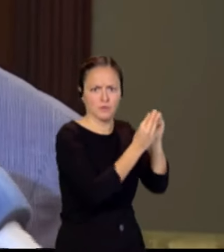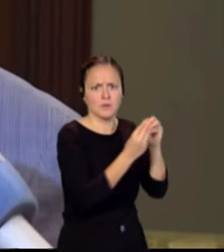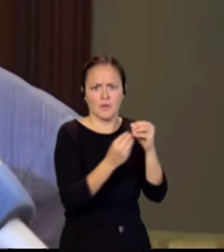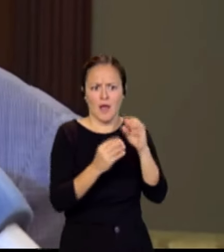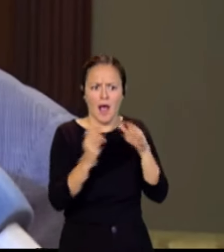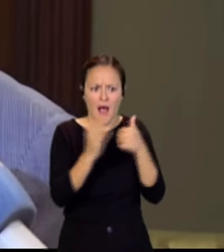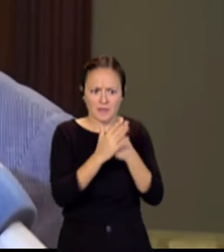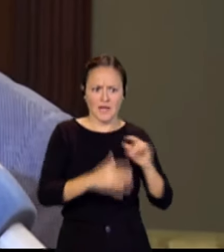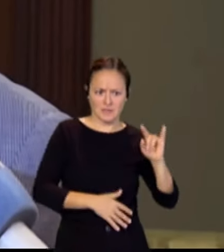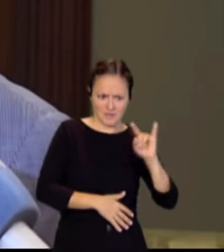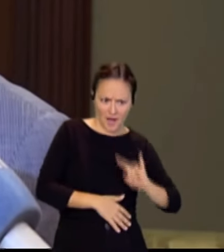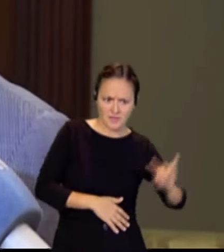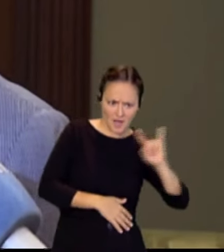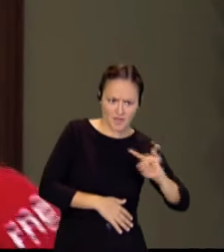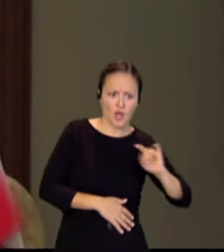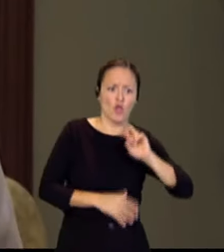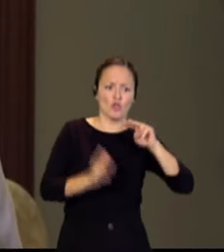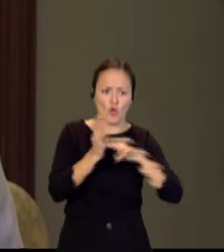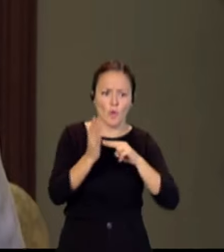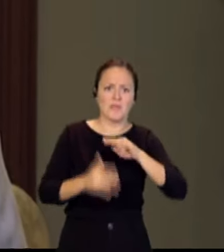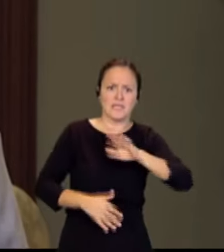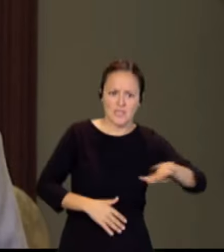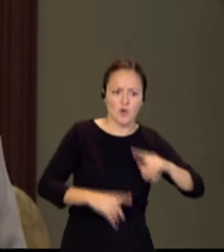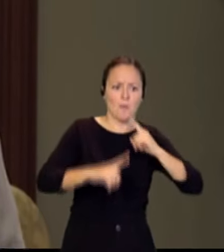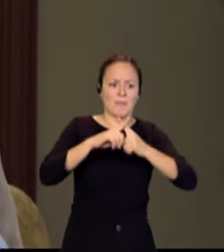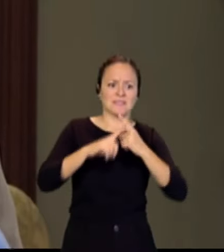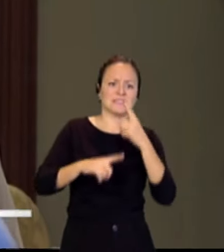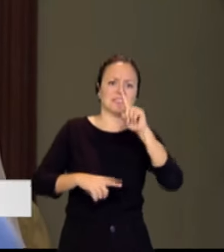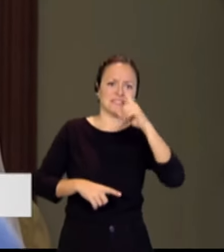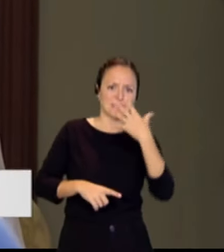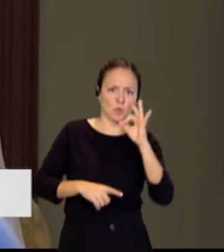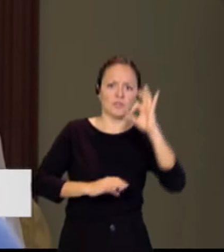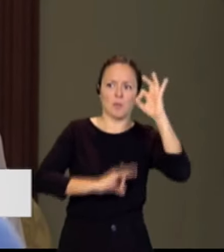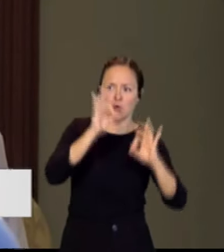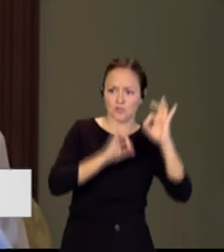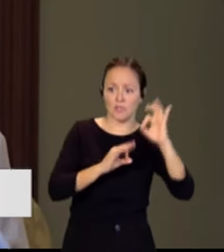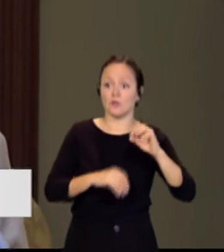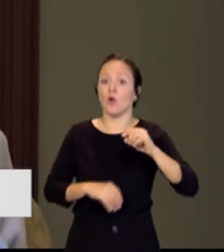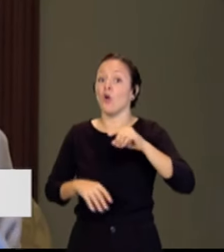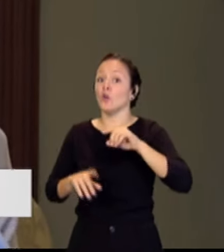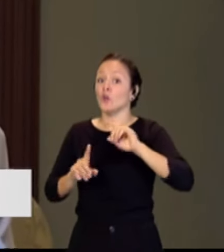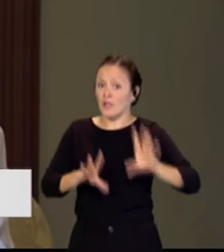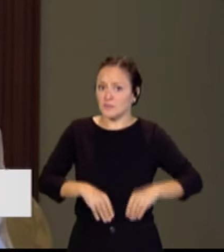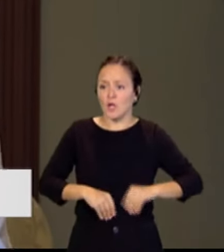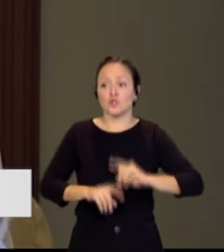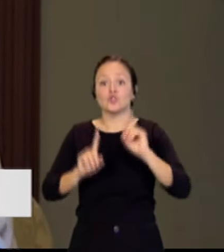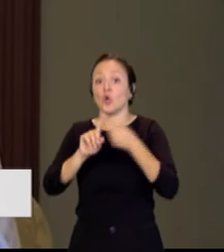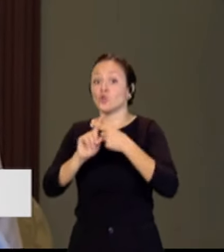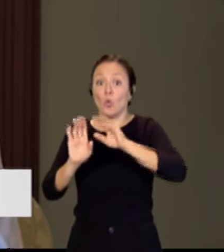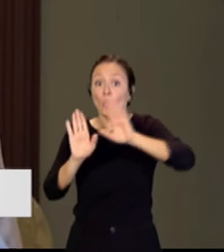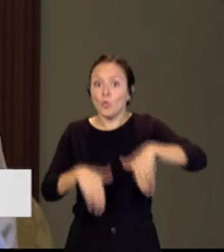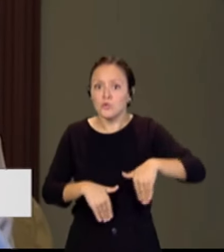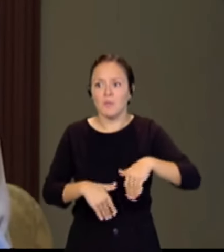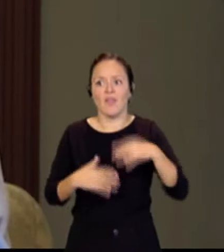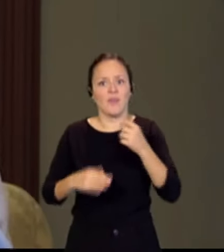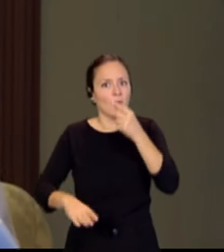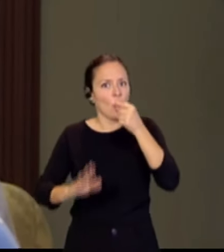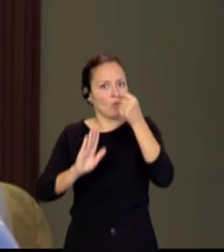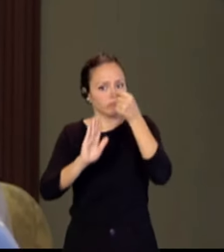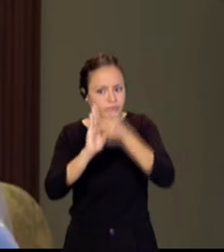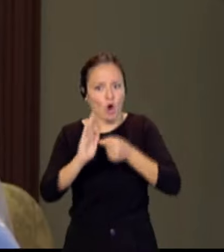2000 más el 150 por la solución sería que el reparto fijara unos criterios objetivos y que fueran de obligado cumplimiento que se